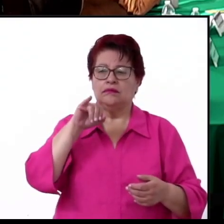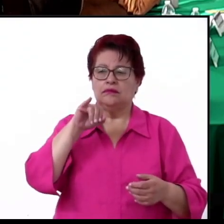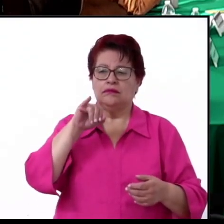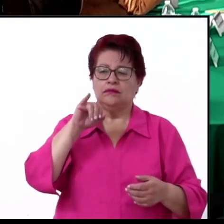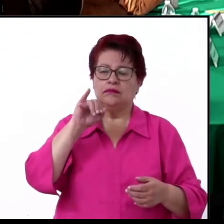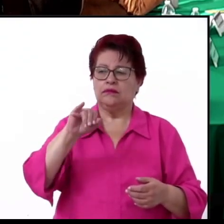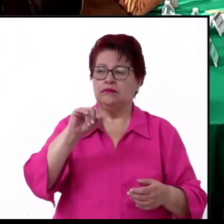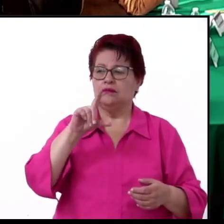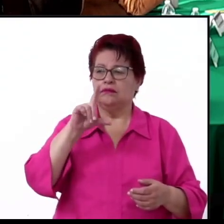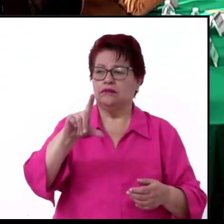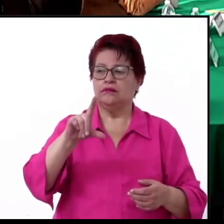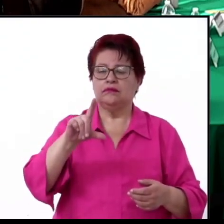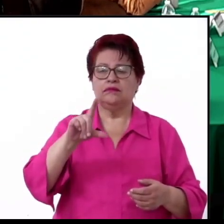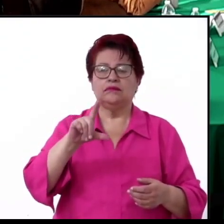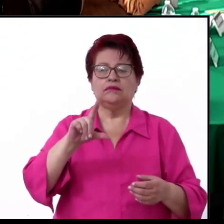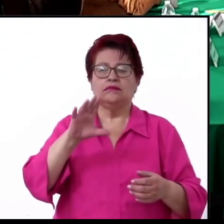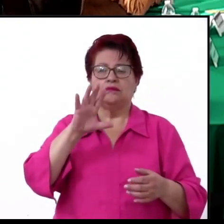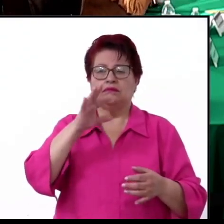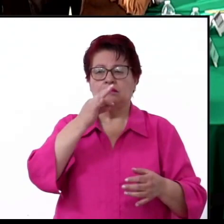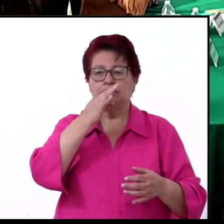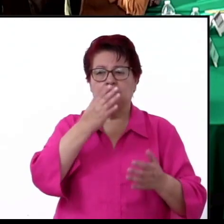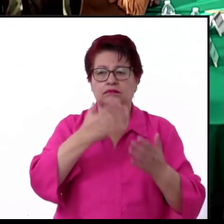por 5 minutos, y bienvenida.